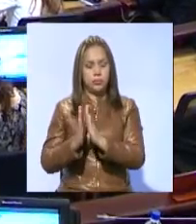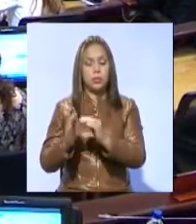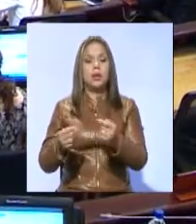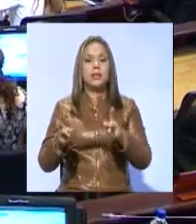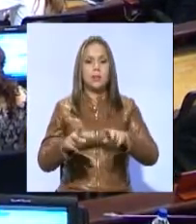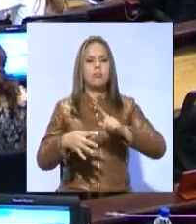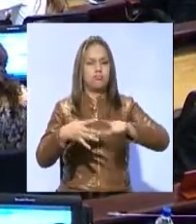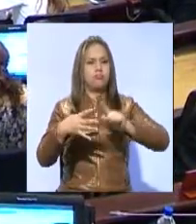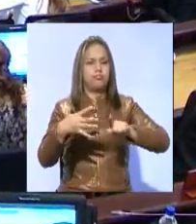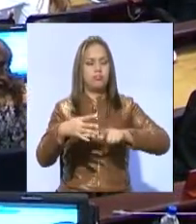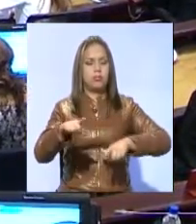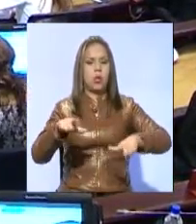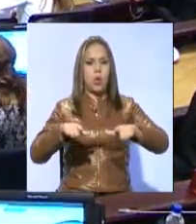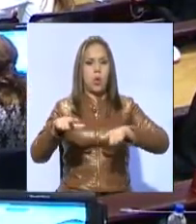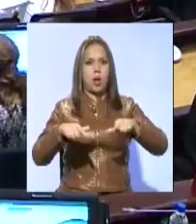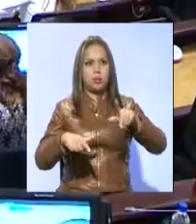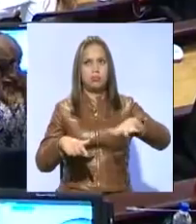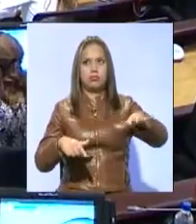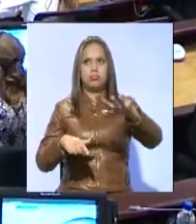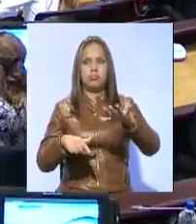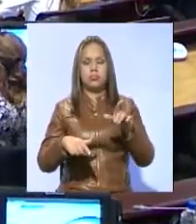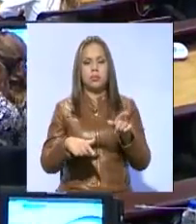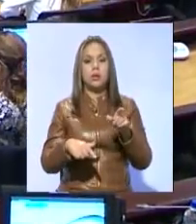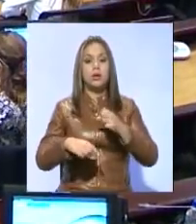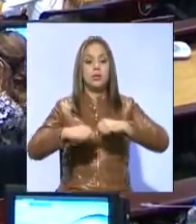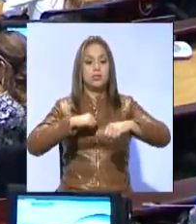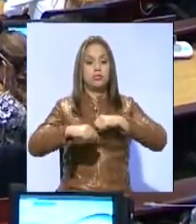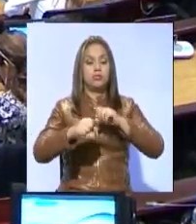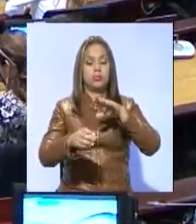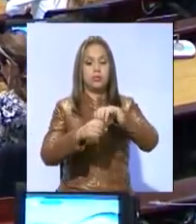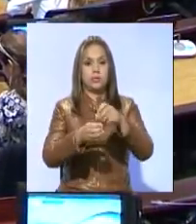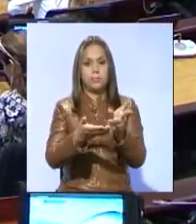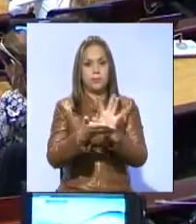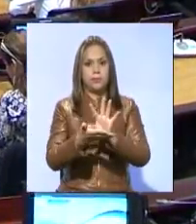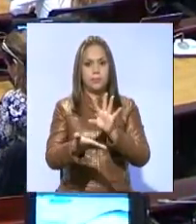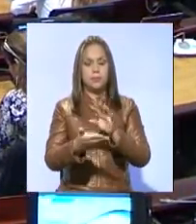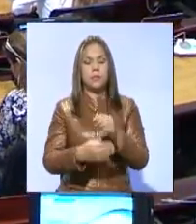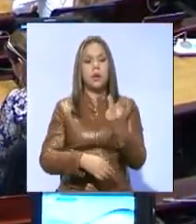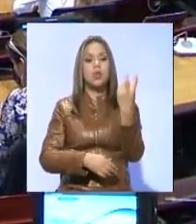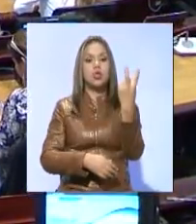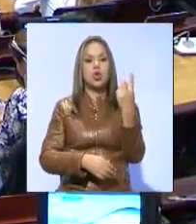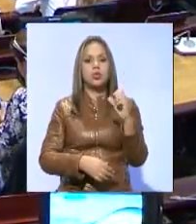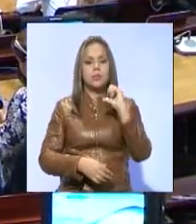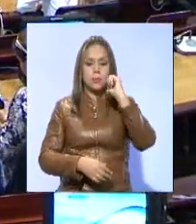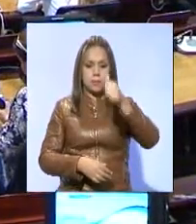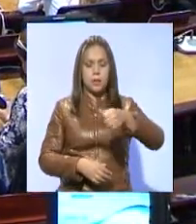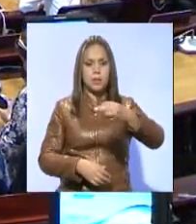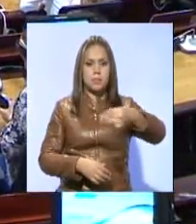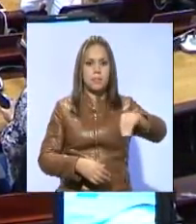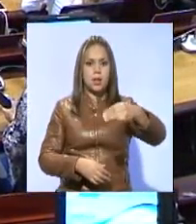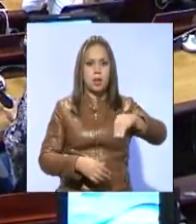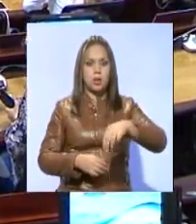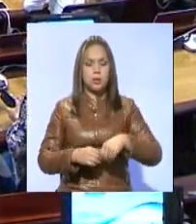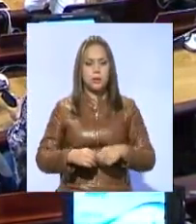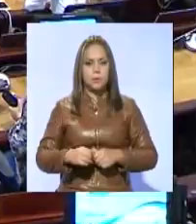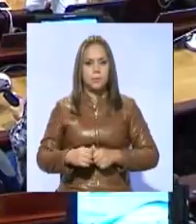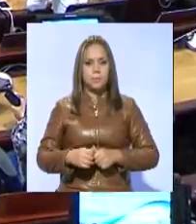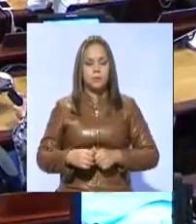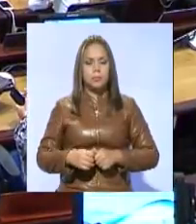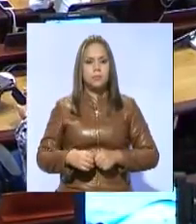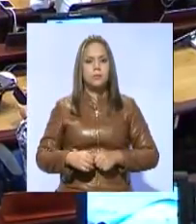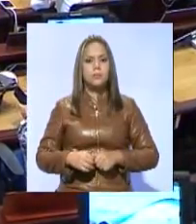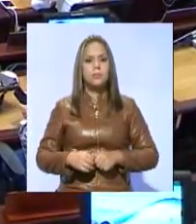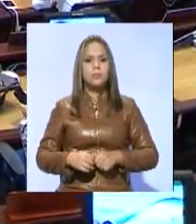entre otros. La convocatoria para su tratamiento ante el Pleno está prevista a las 12 horas de este miércoles. Mariela Logroño,